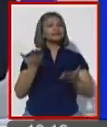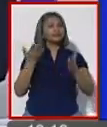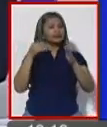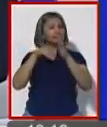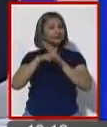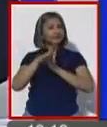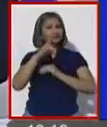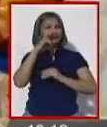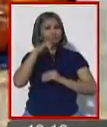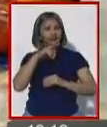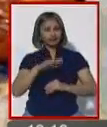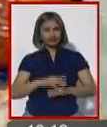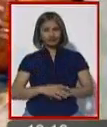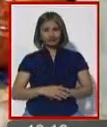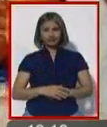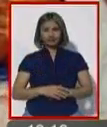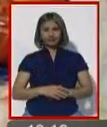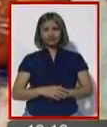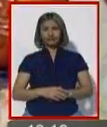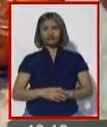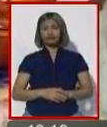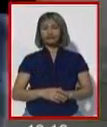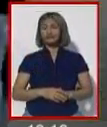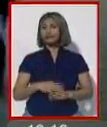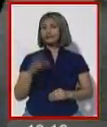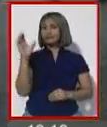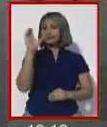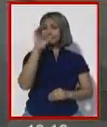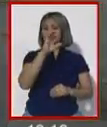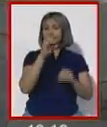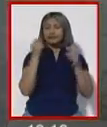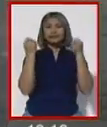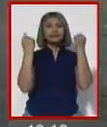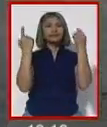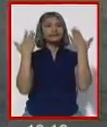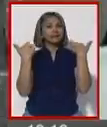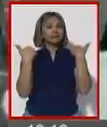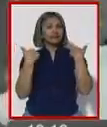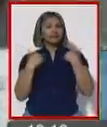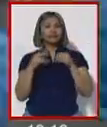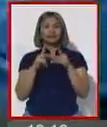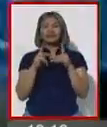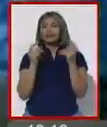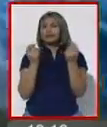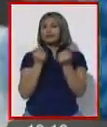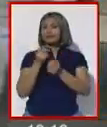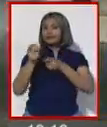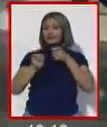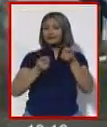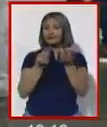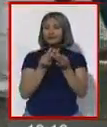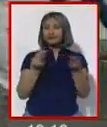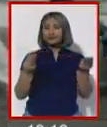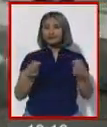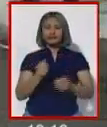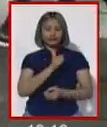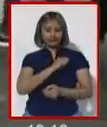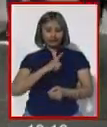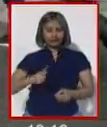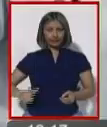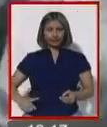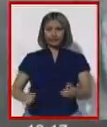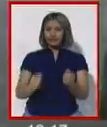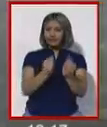de contrabando. En un operativo sorpresa que llevó a cabo el Departamento de Control de Productos de la